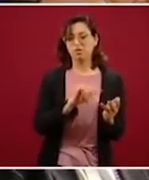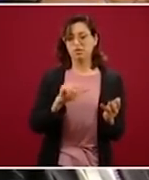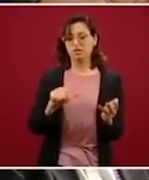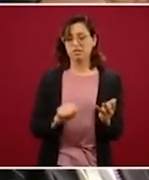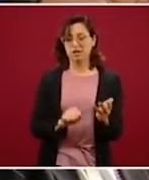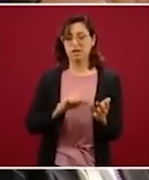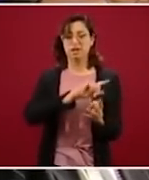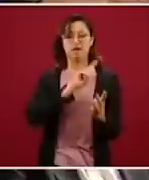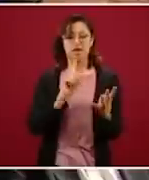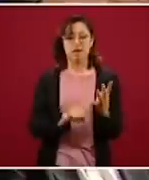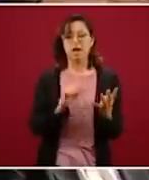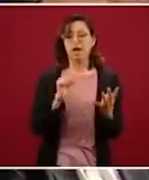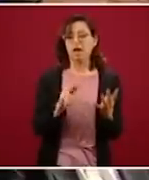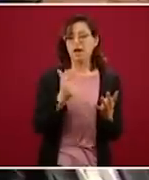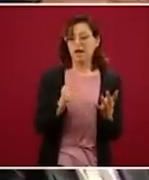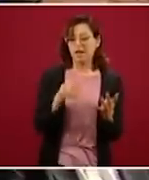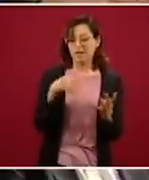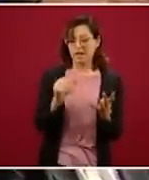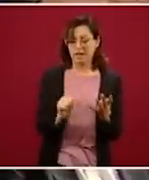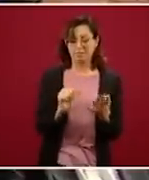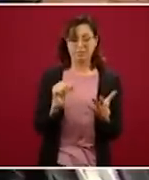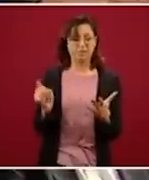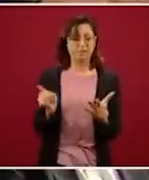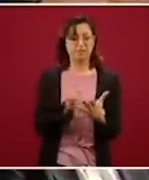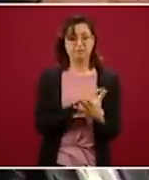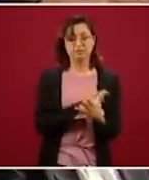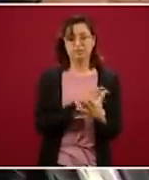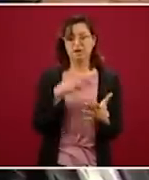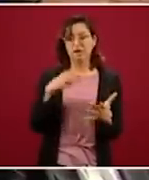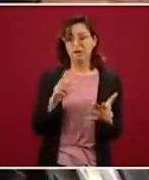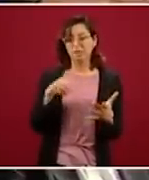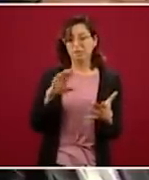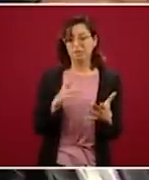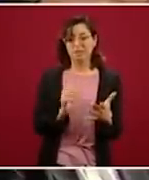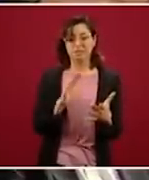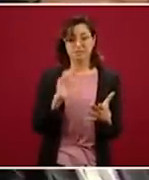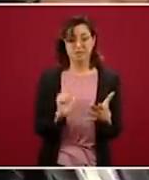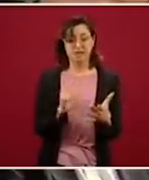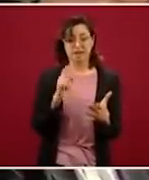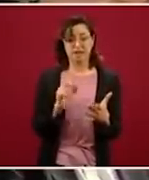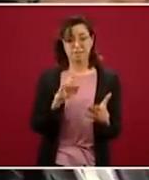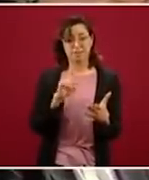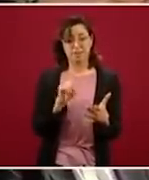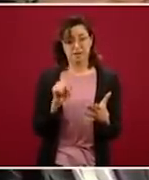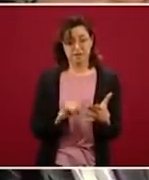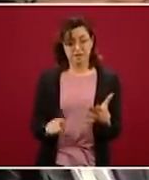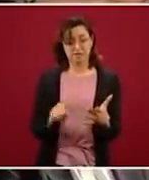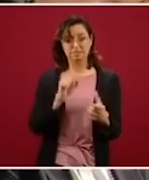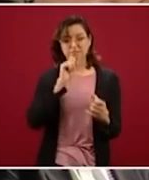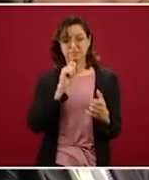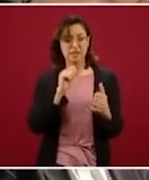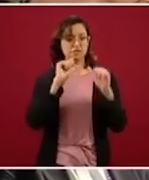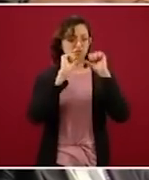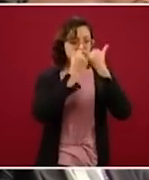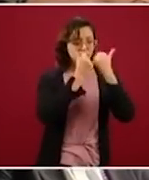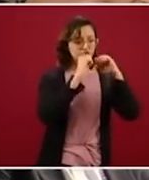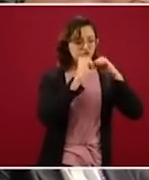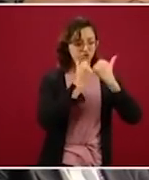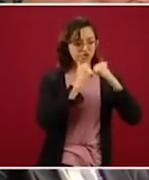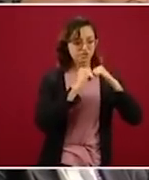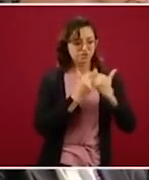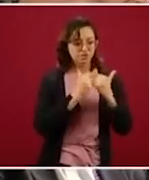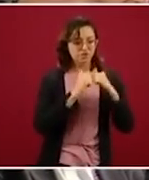Civil, Argema Consultores, Sociedad Civil, Menchaca Pérez y Asociados, también Sociedad Civil,